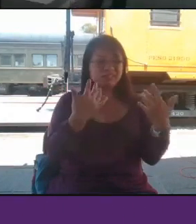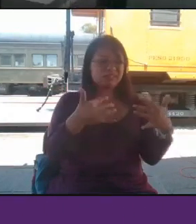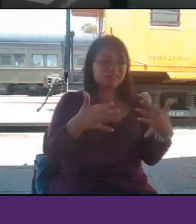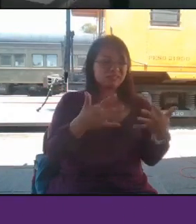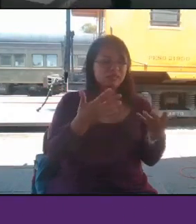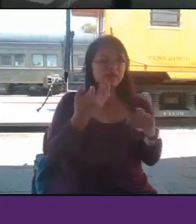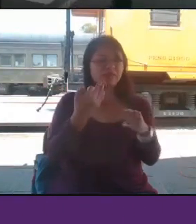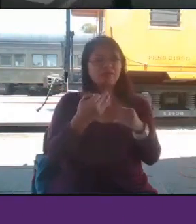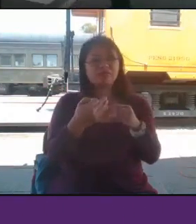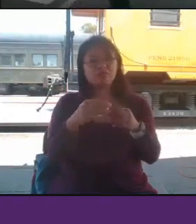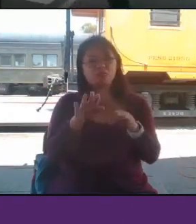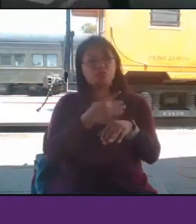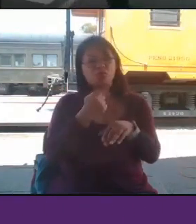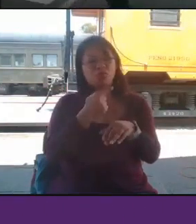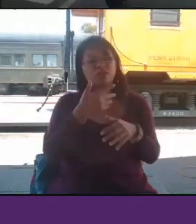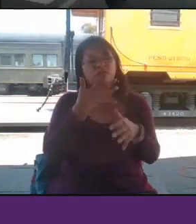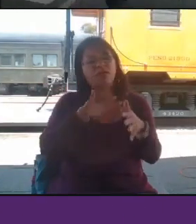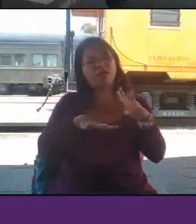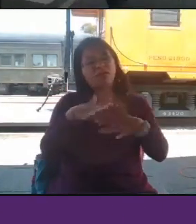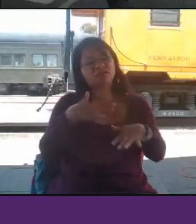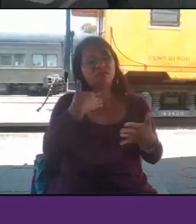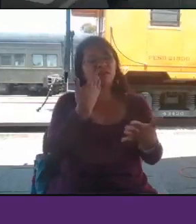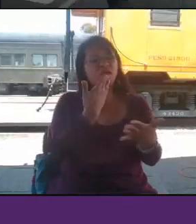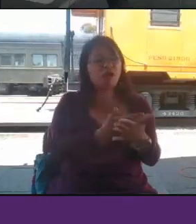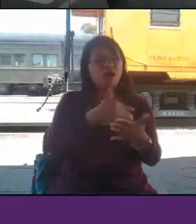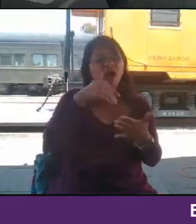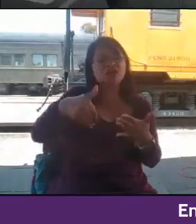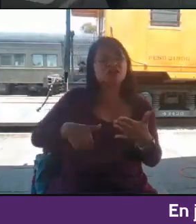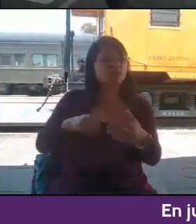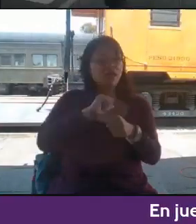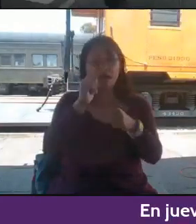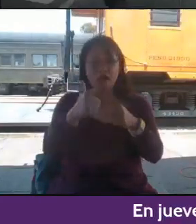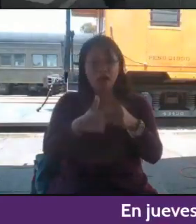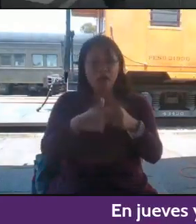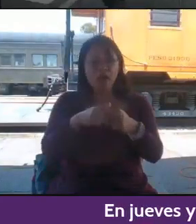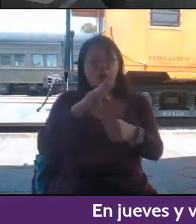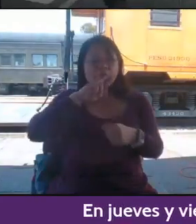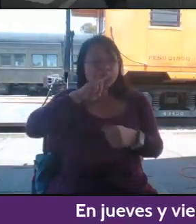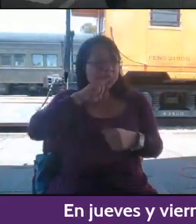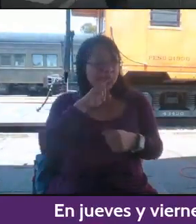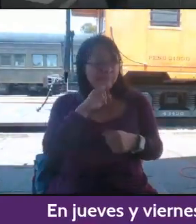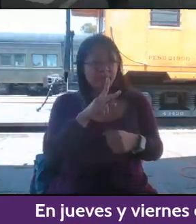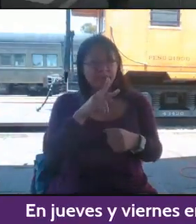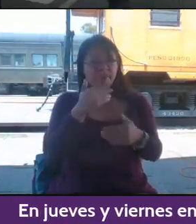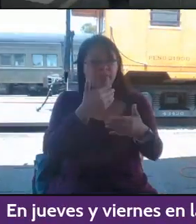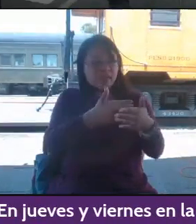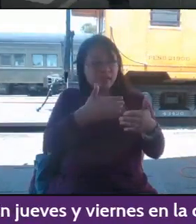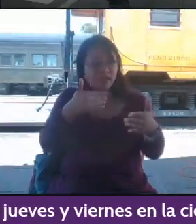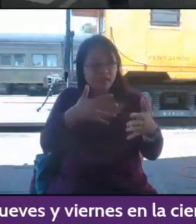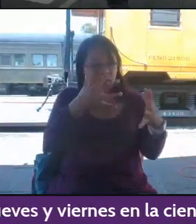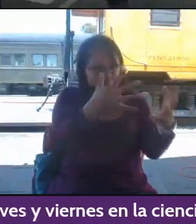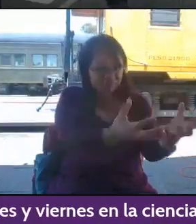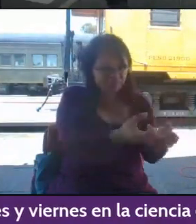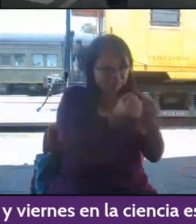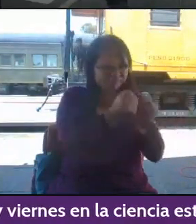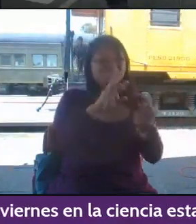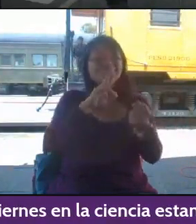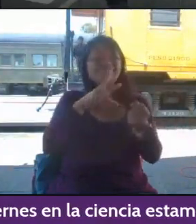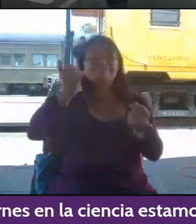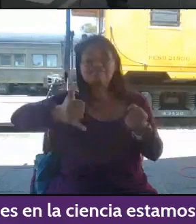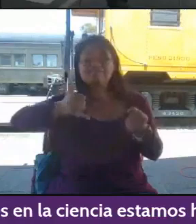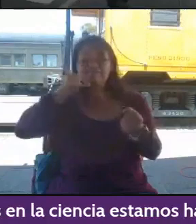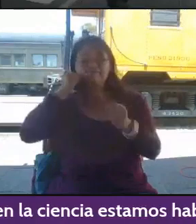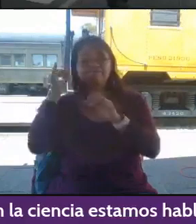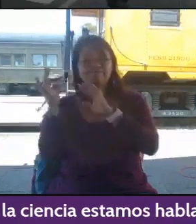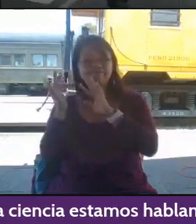está, yo que sé, tirado, que está cansado, lastimado, lo que sea, lo ideal es que antes de agarrarlo contacten a alguien que se